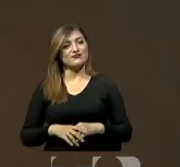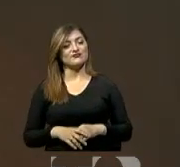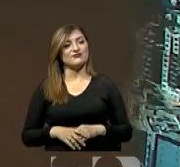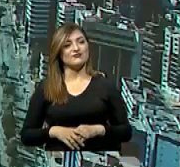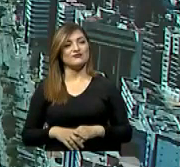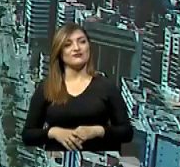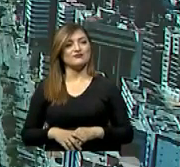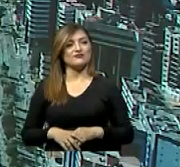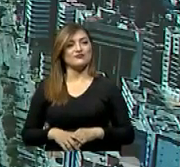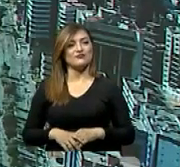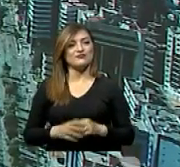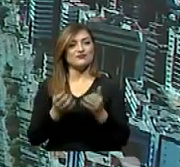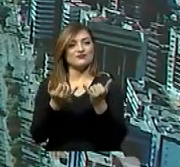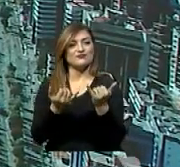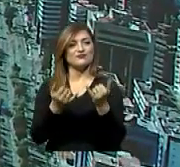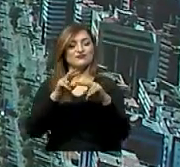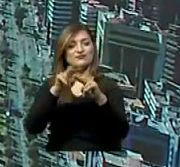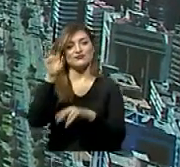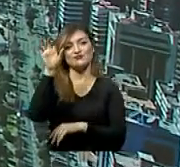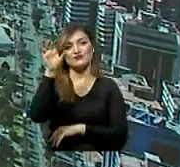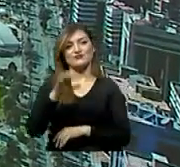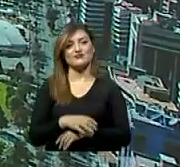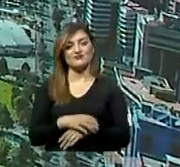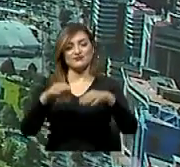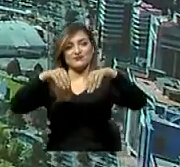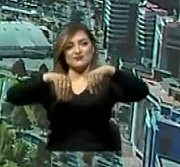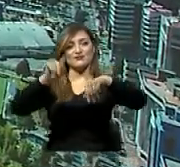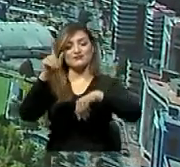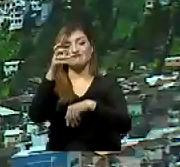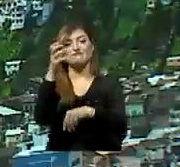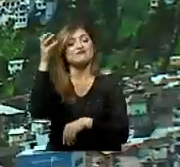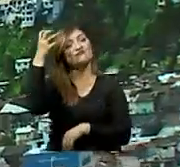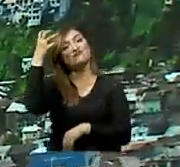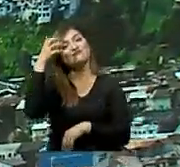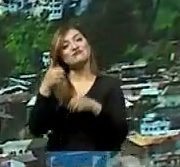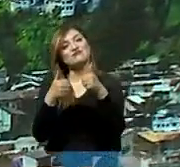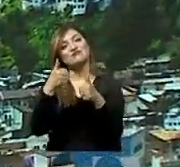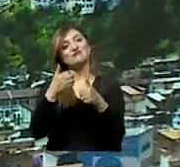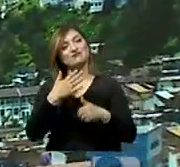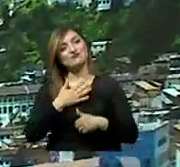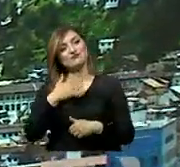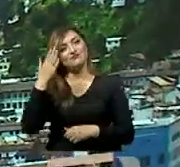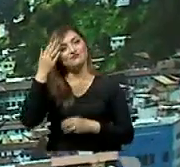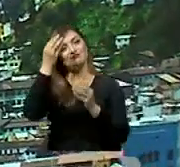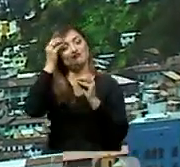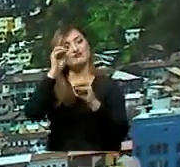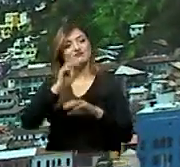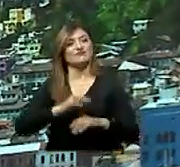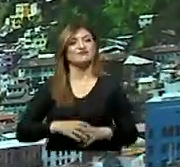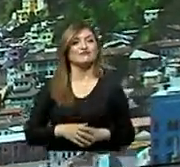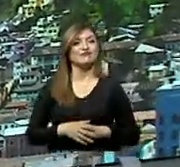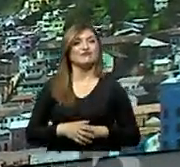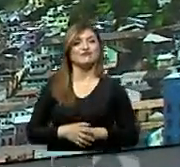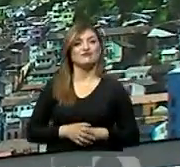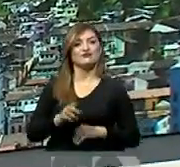de revisar cómo estará el tiempo en la capital. Isa, ¿lloverá? ¿Hará un poquito de sol hoy? Tengo esa información, Helen, porque seguro ustedes